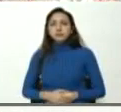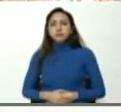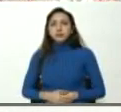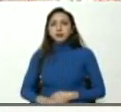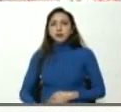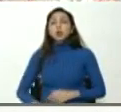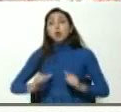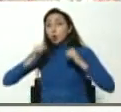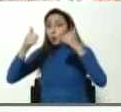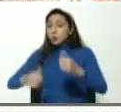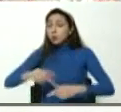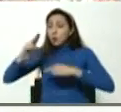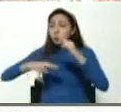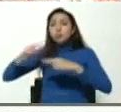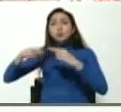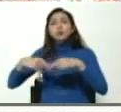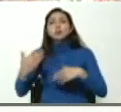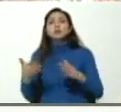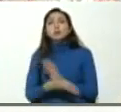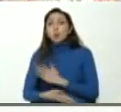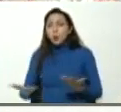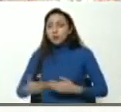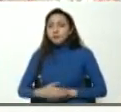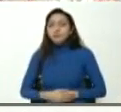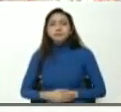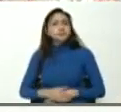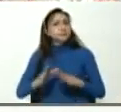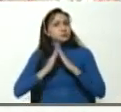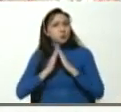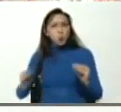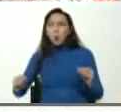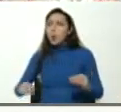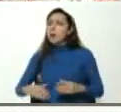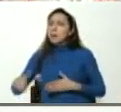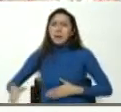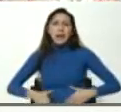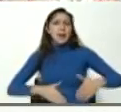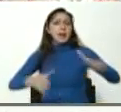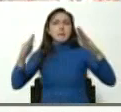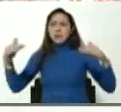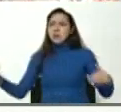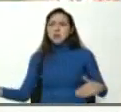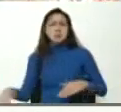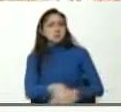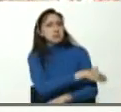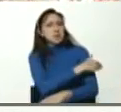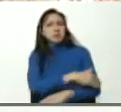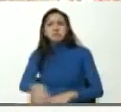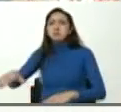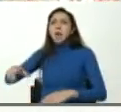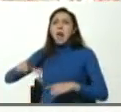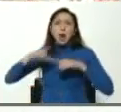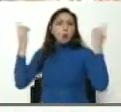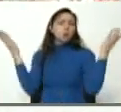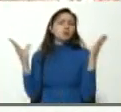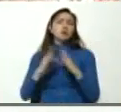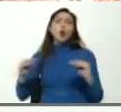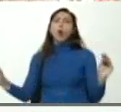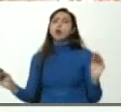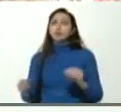comenzó a construir y reconstruyó todas las vías de acceso y de movimiento de la guaira todas